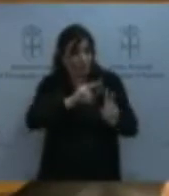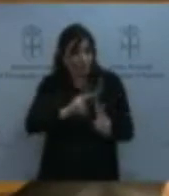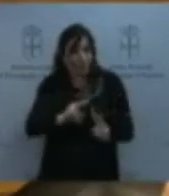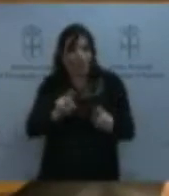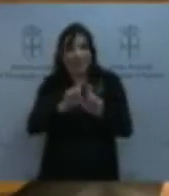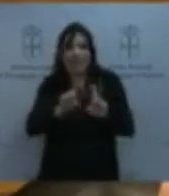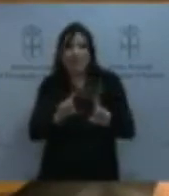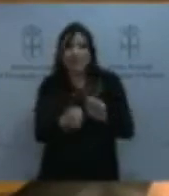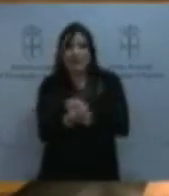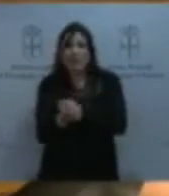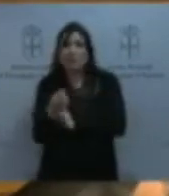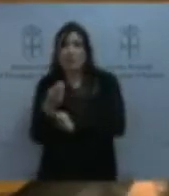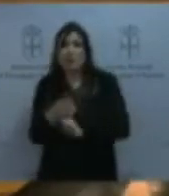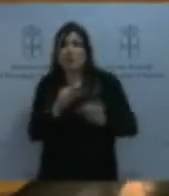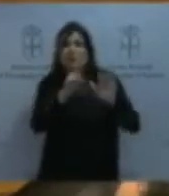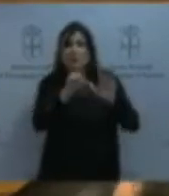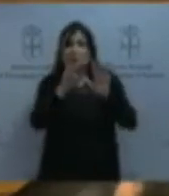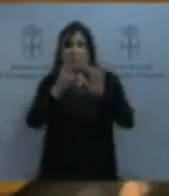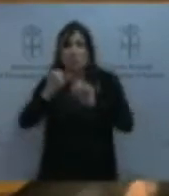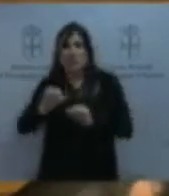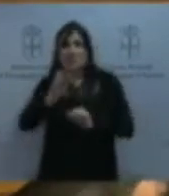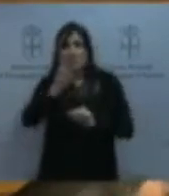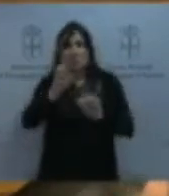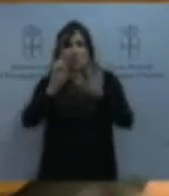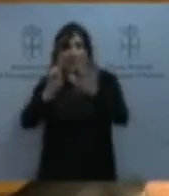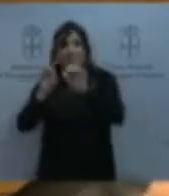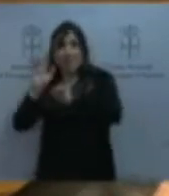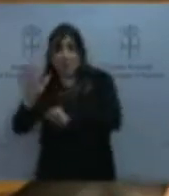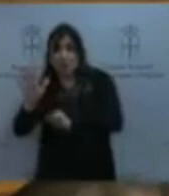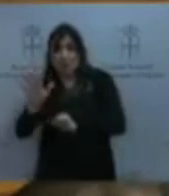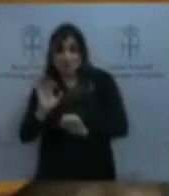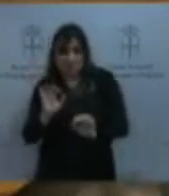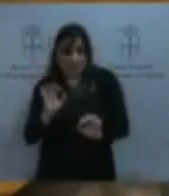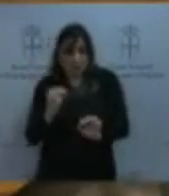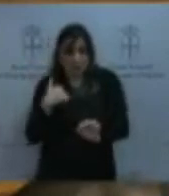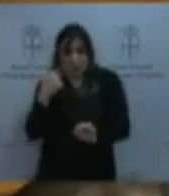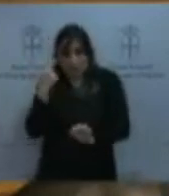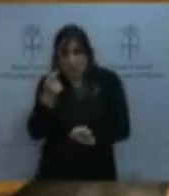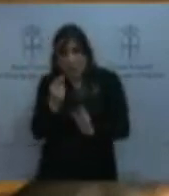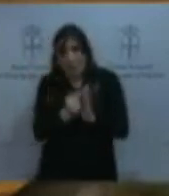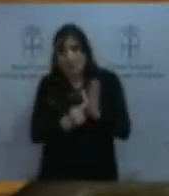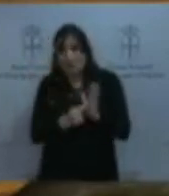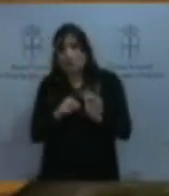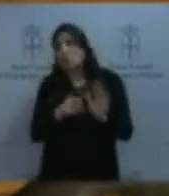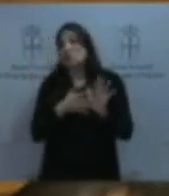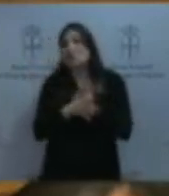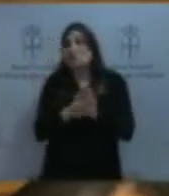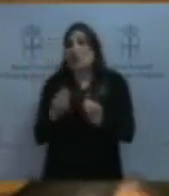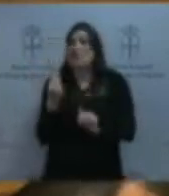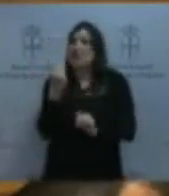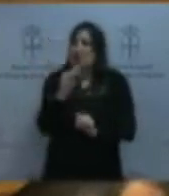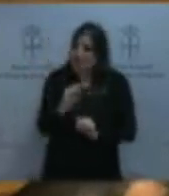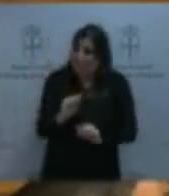68.365, y lo sé porque naturalmente lo he mirado hace bien poco y supone un incremento bastante sensible en este